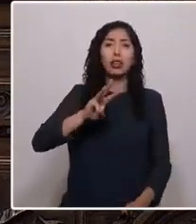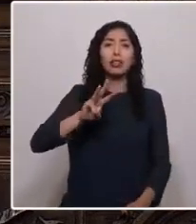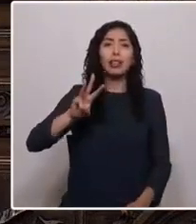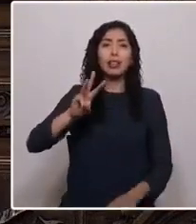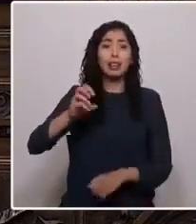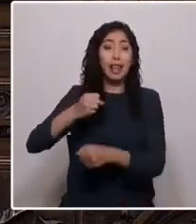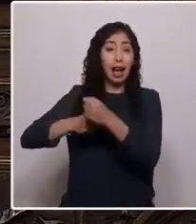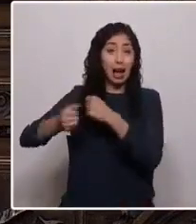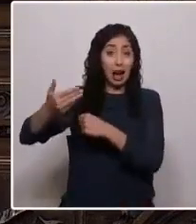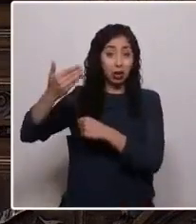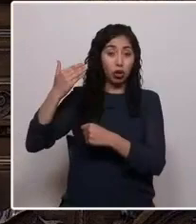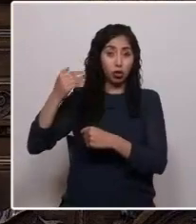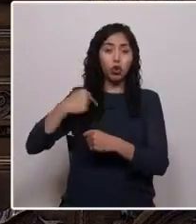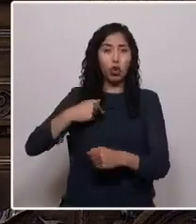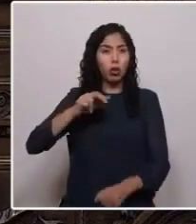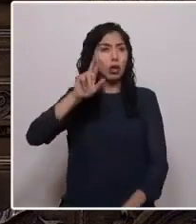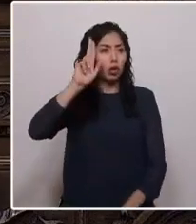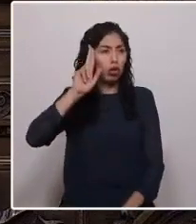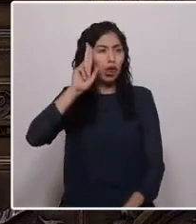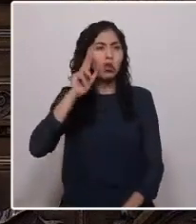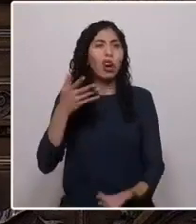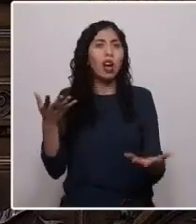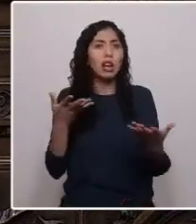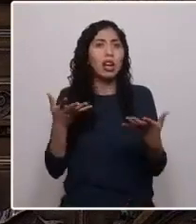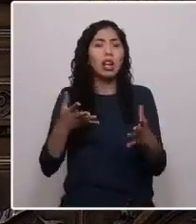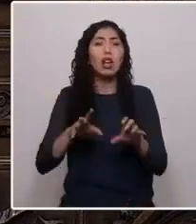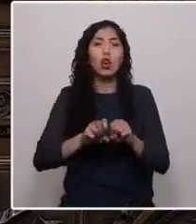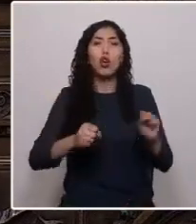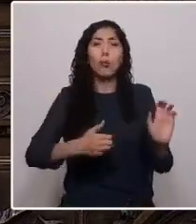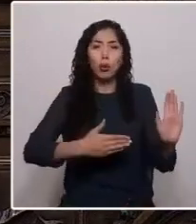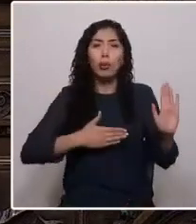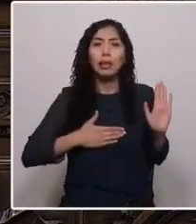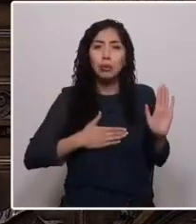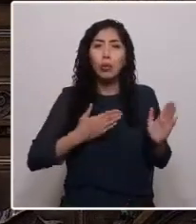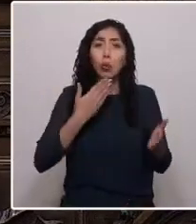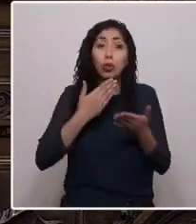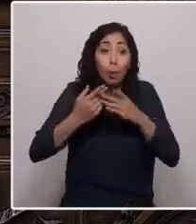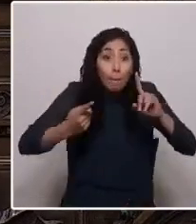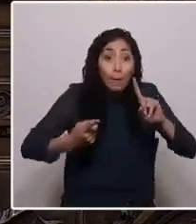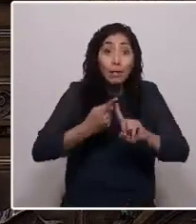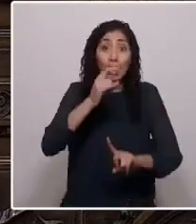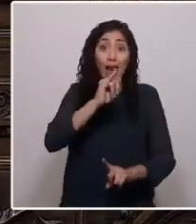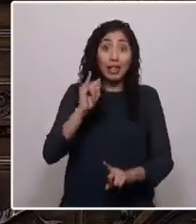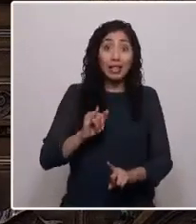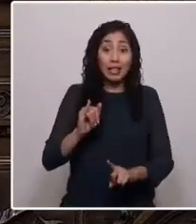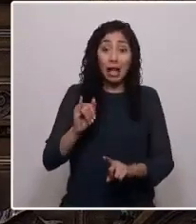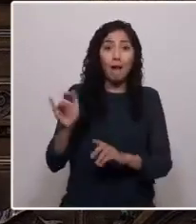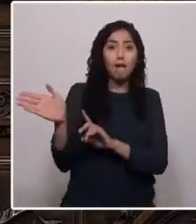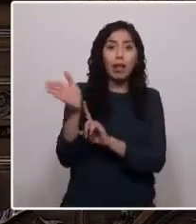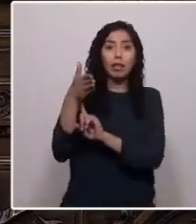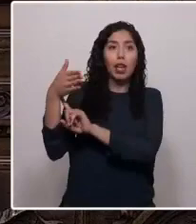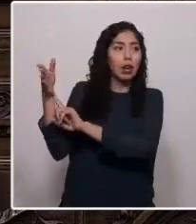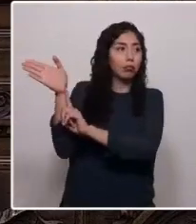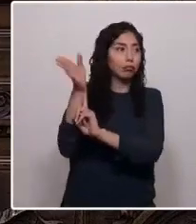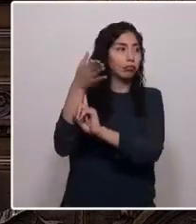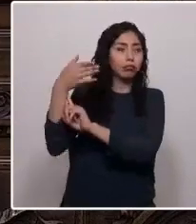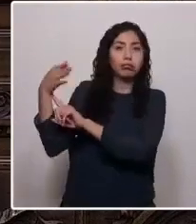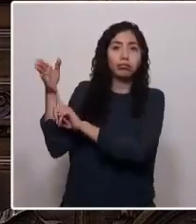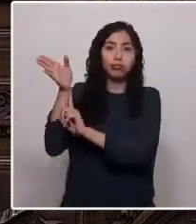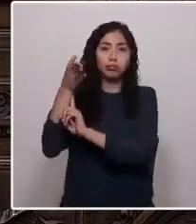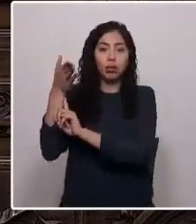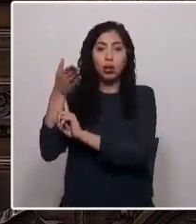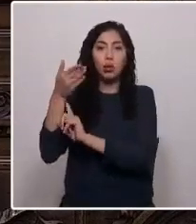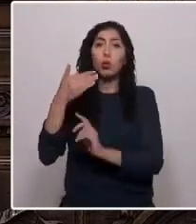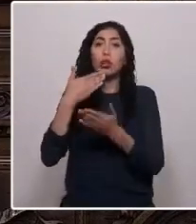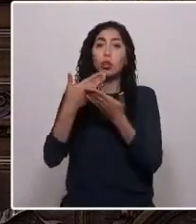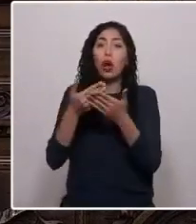hace 133 años vengo en recordarles aquí nos comprometimos cuando rezamos por primera vez nuestras banderas